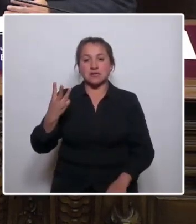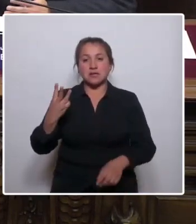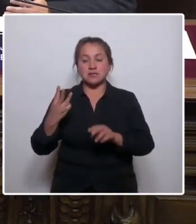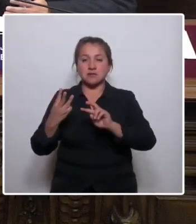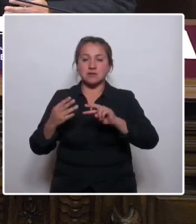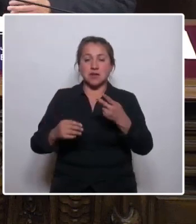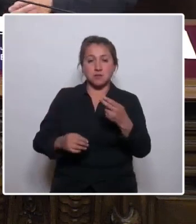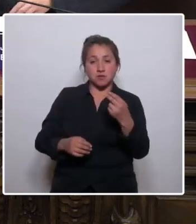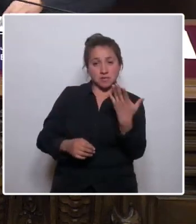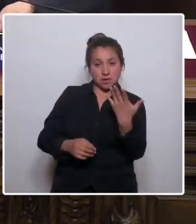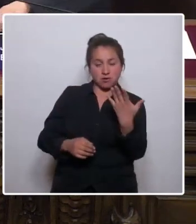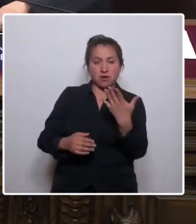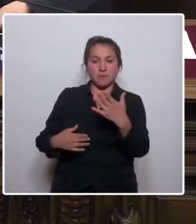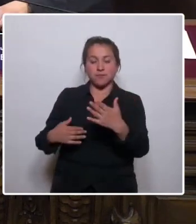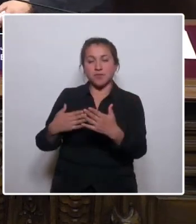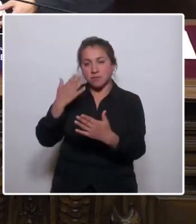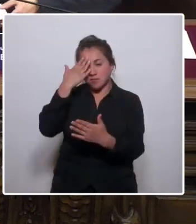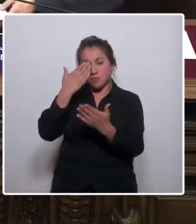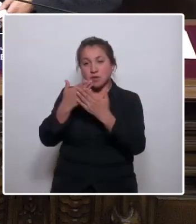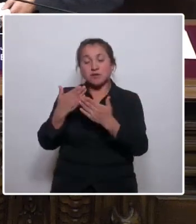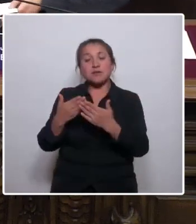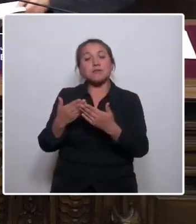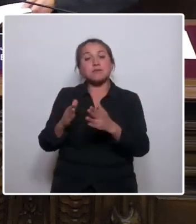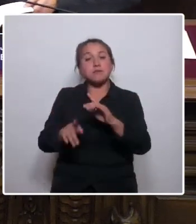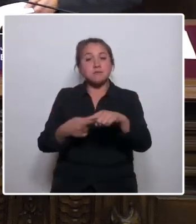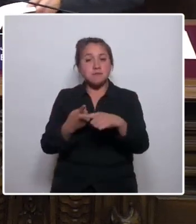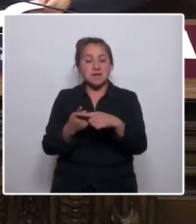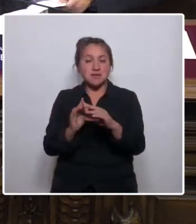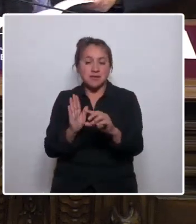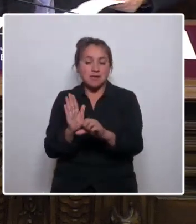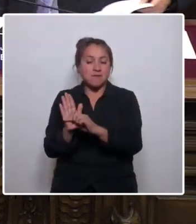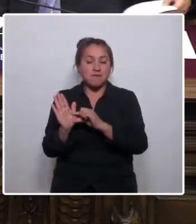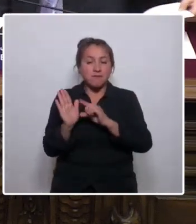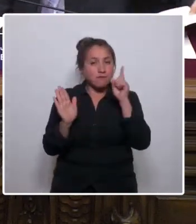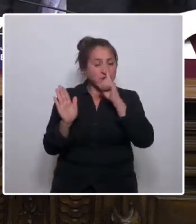La propuesta de Frente Amplio Más para añadir un párrafo final